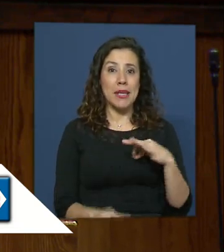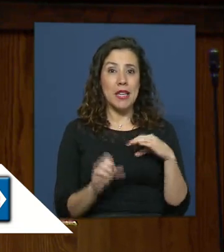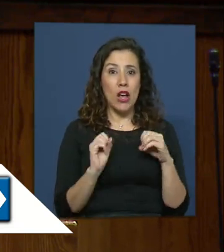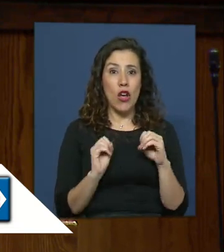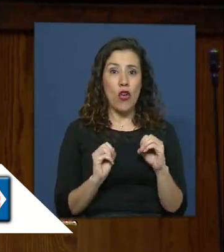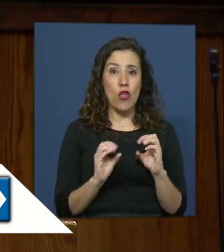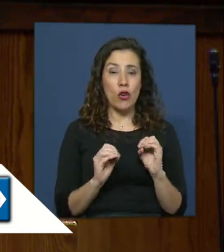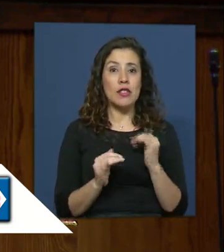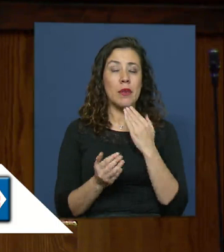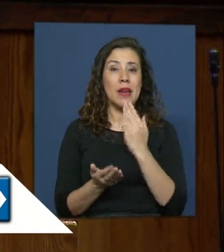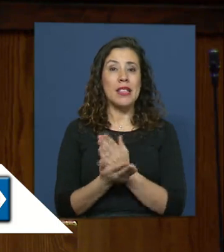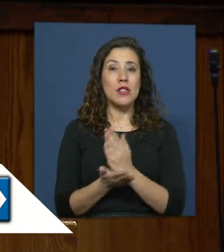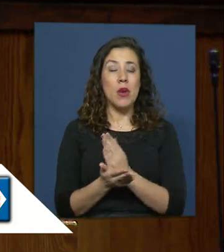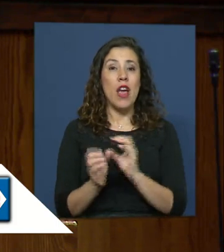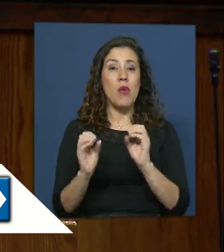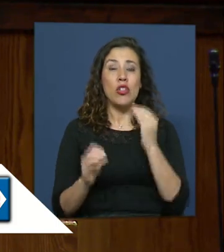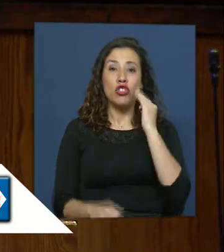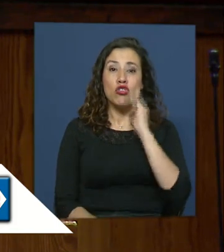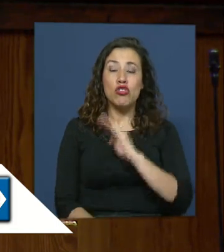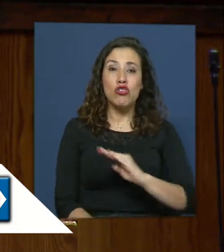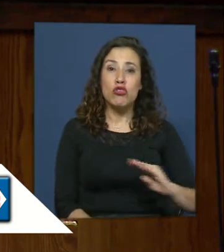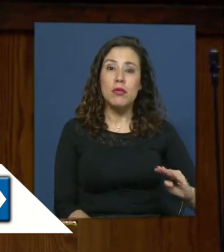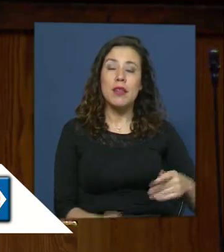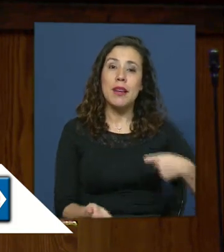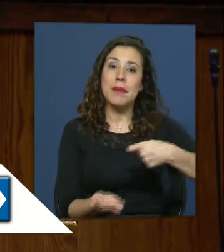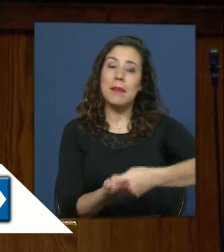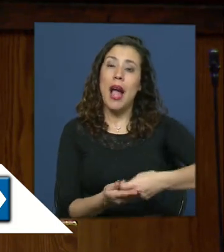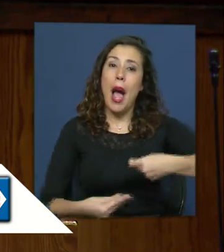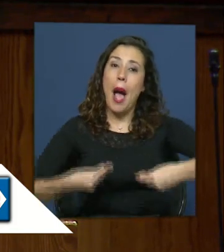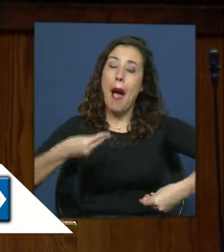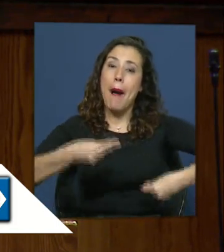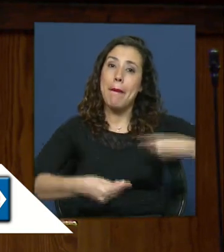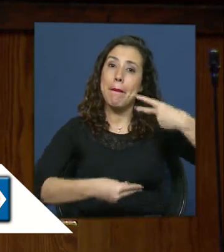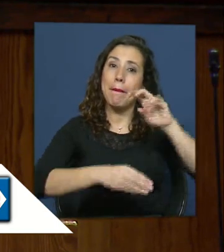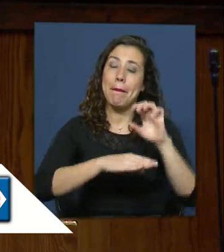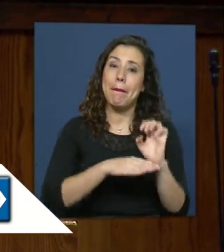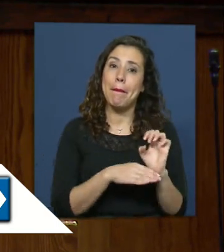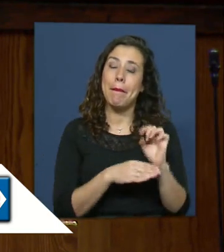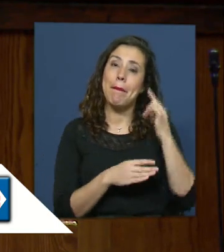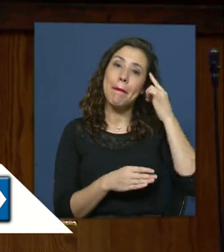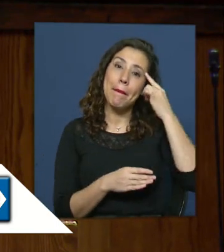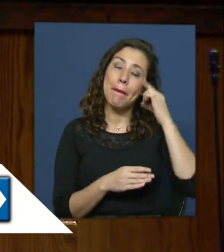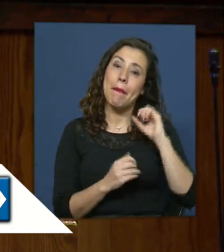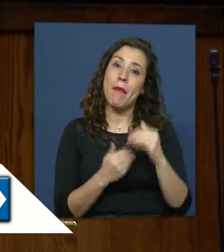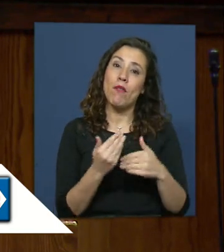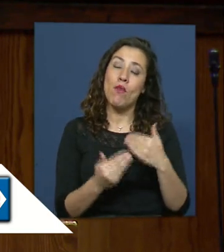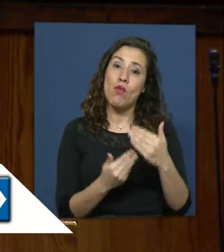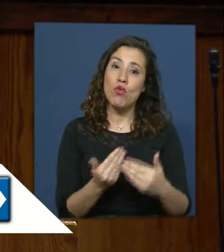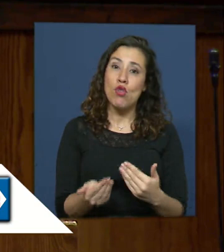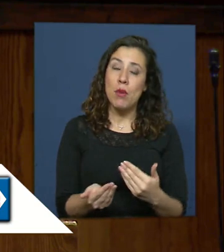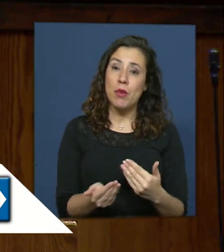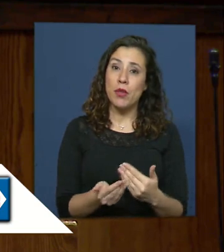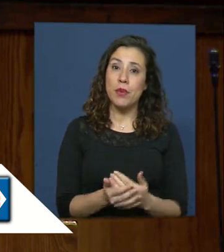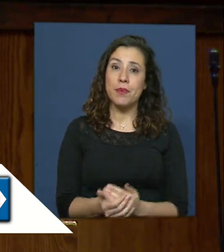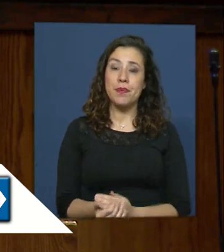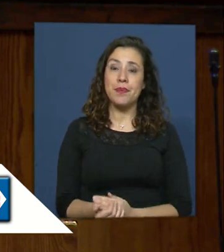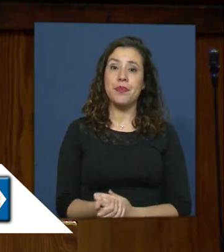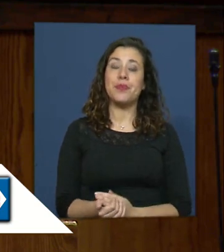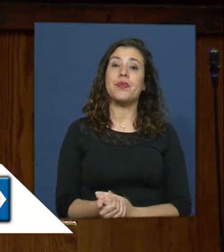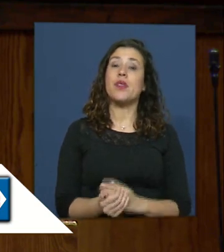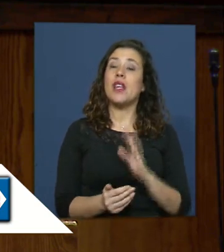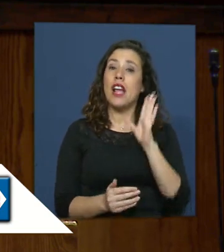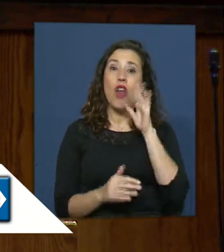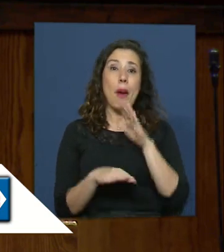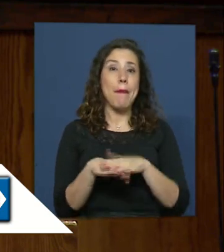y a establecimientos de educación parvularia financiados con aporte del Estado para su operación y funcionamiento, que no cuenten